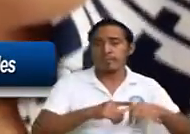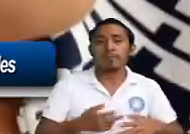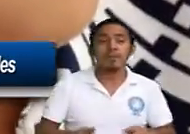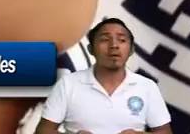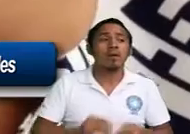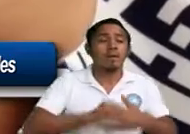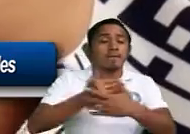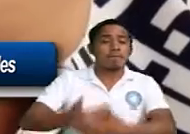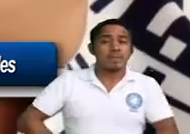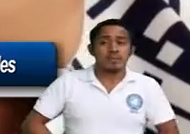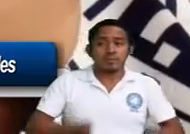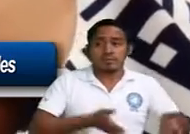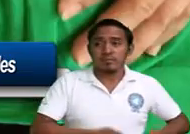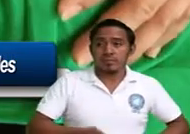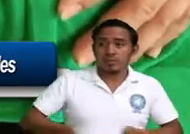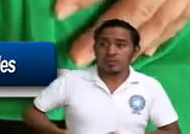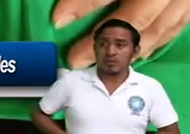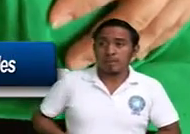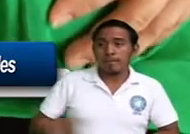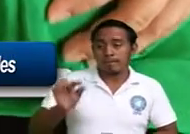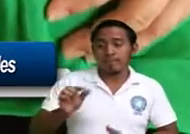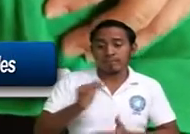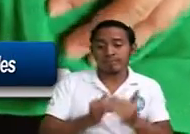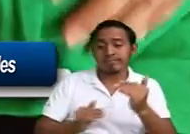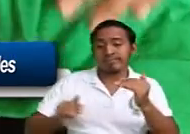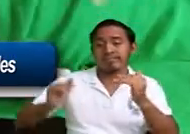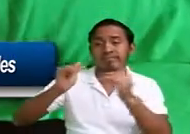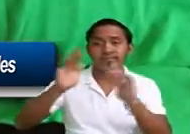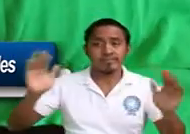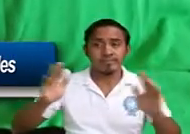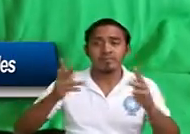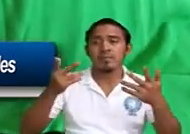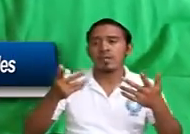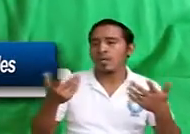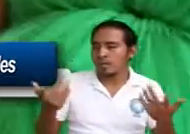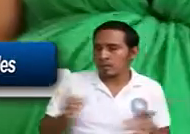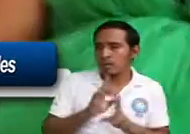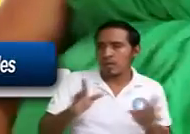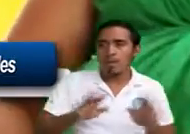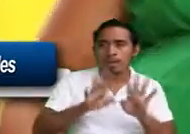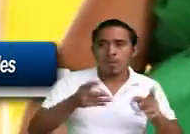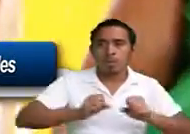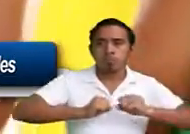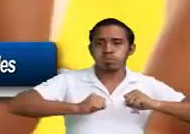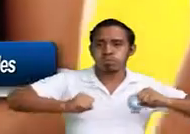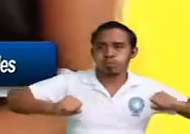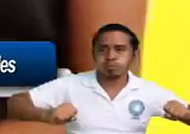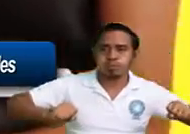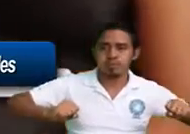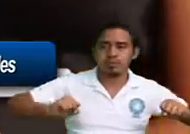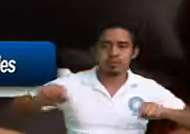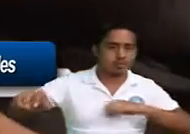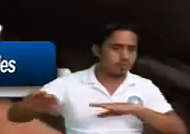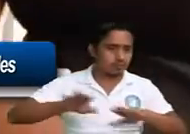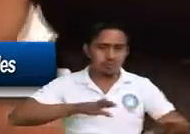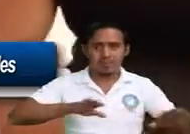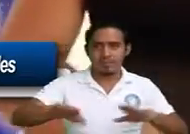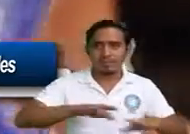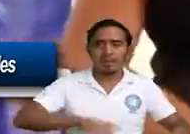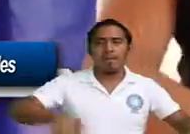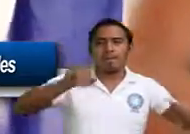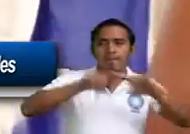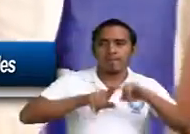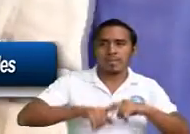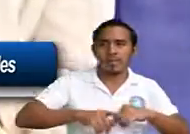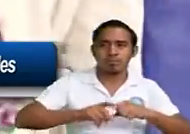embarazo múltiple, este puede llegar a ser un poquito mayor. Claro, si la paciente está en obesidad, nosotros no podemos permitir que aumente tanto